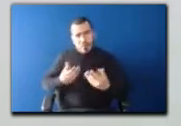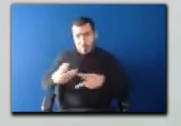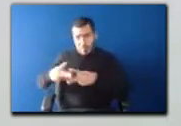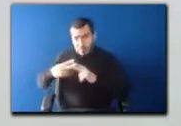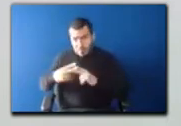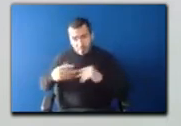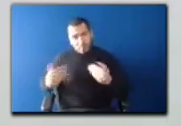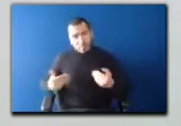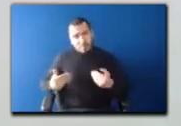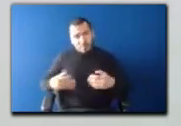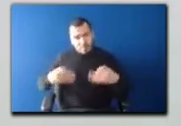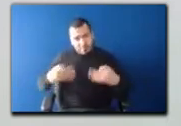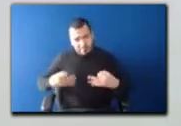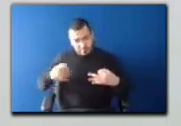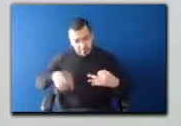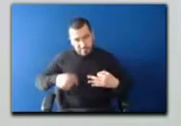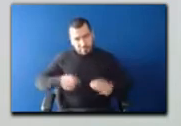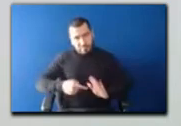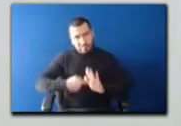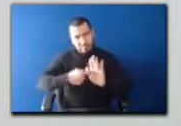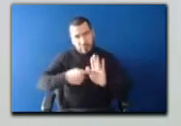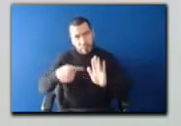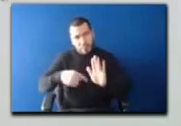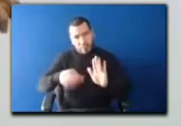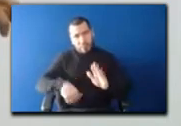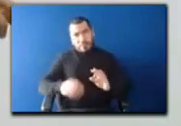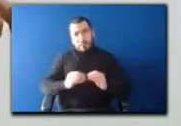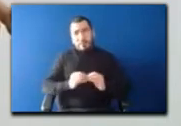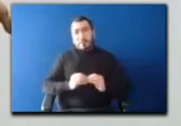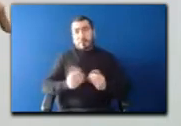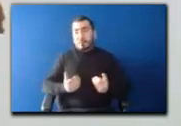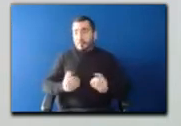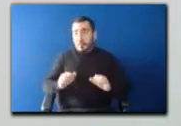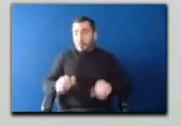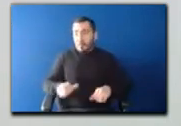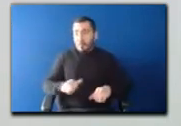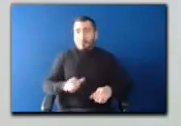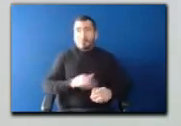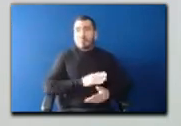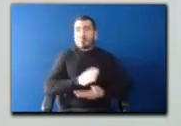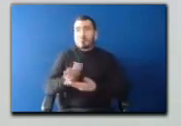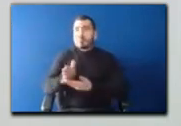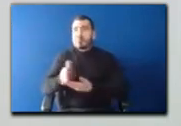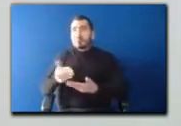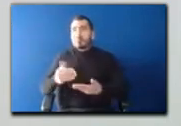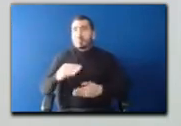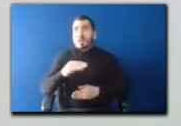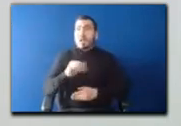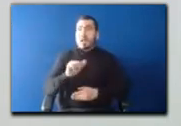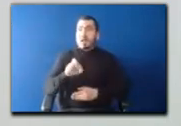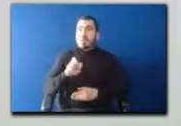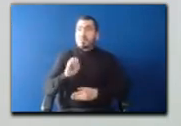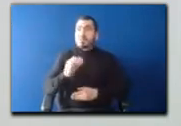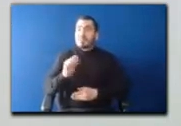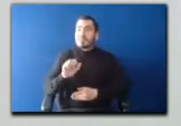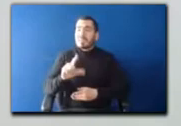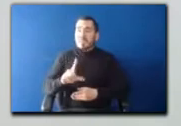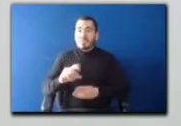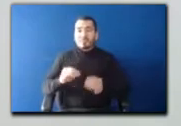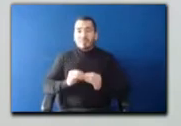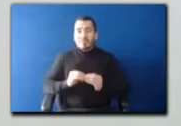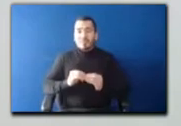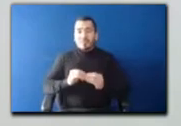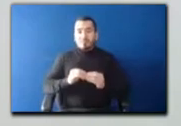mostrando esa viabilidad. No es lo único, usted puede también ir por capital, usted podría buscar de alguna forma que alguien la acompañe en el